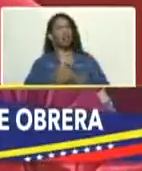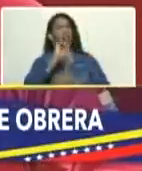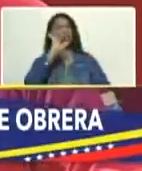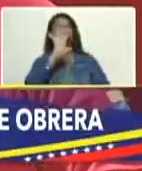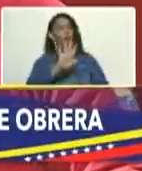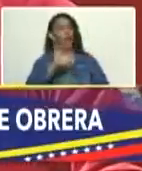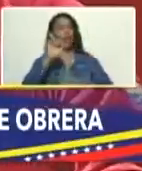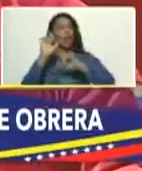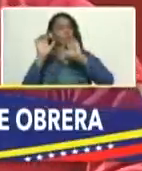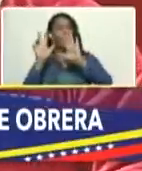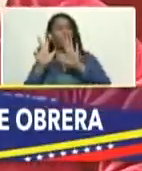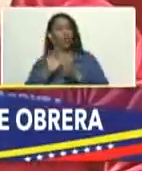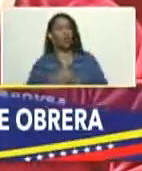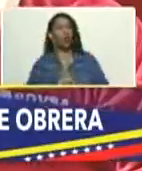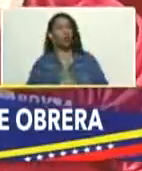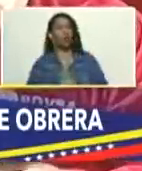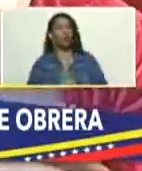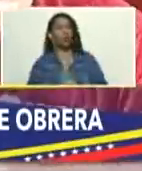958